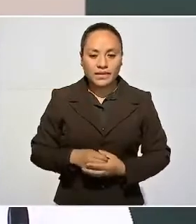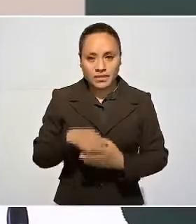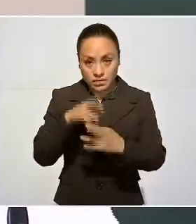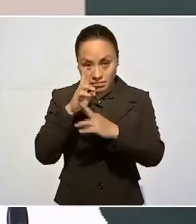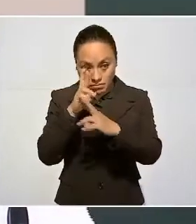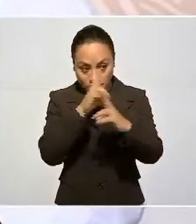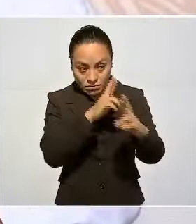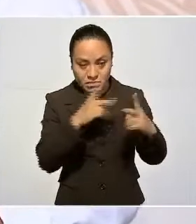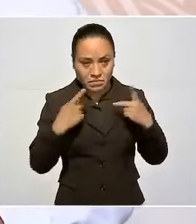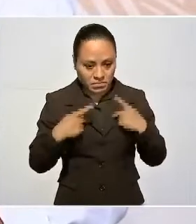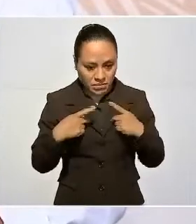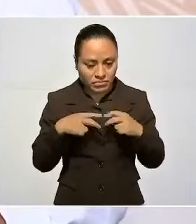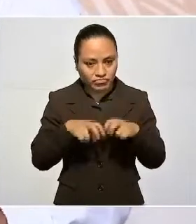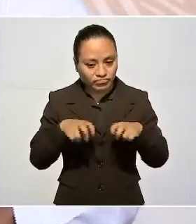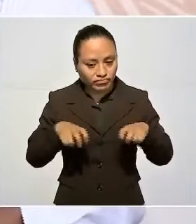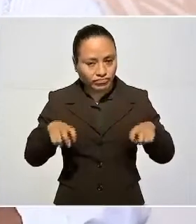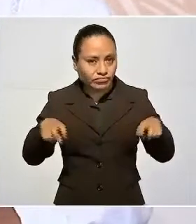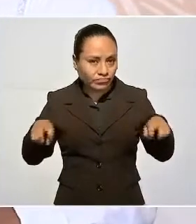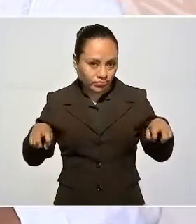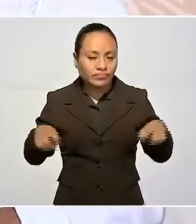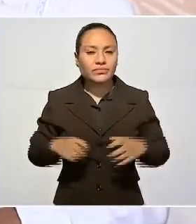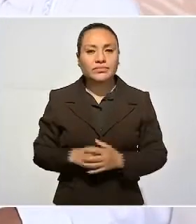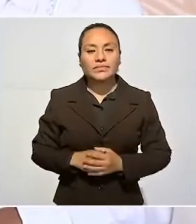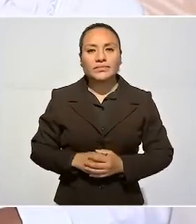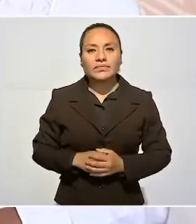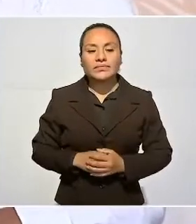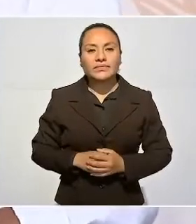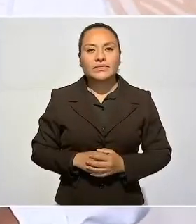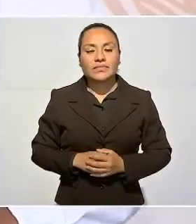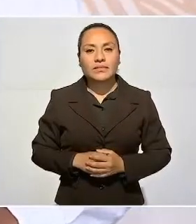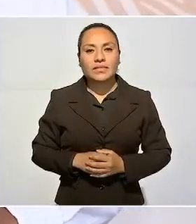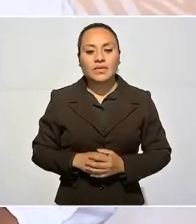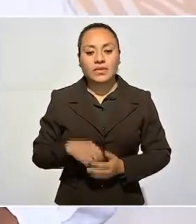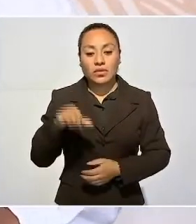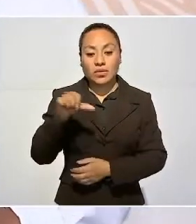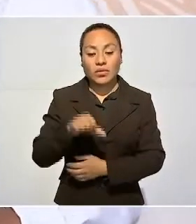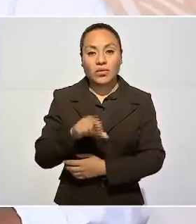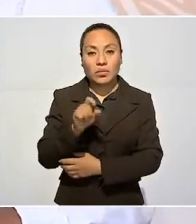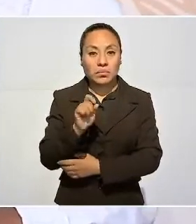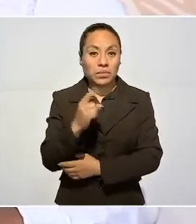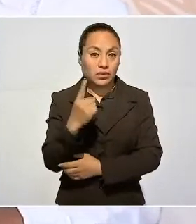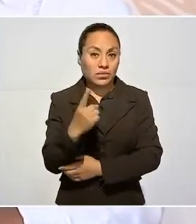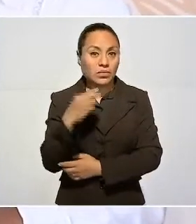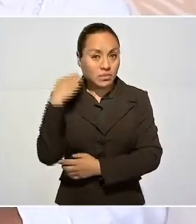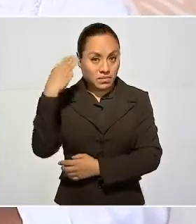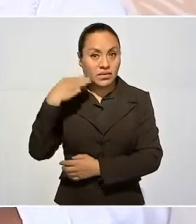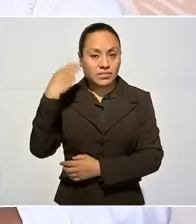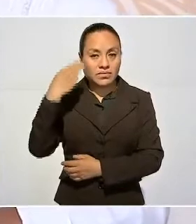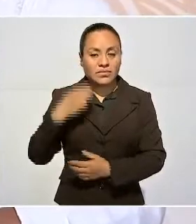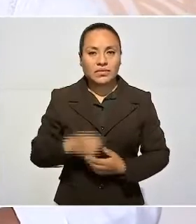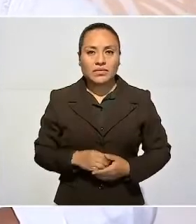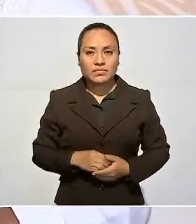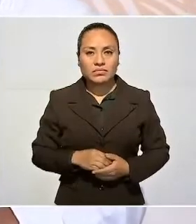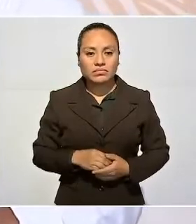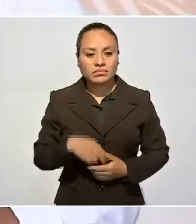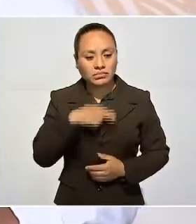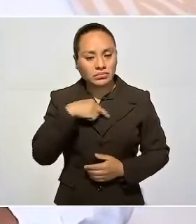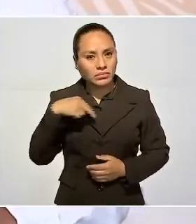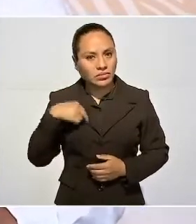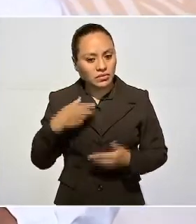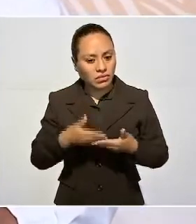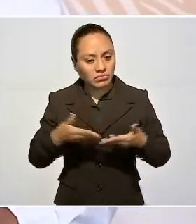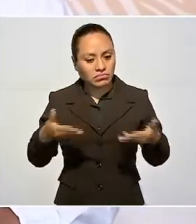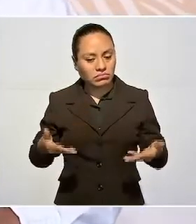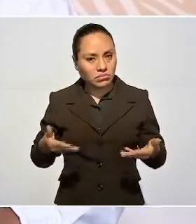respetables integrantes del presidium. Hoy, 21 de marzo, es para nosotros un